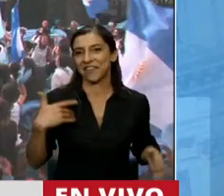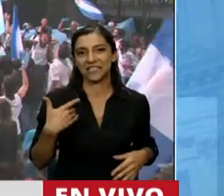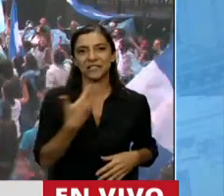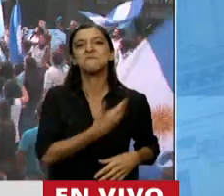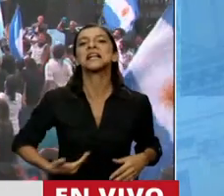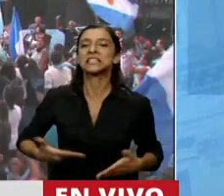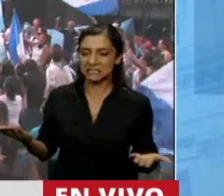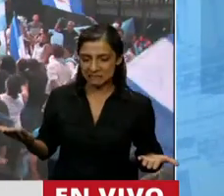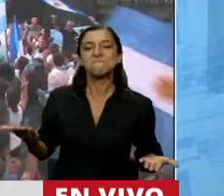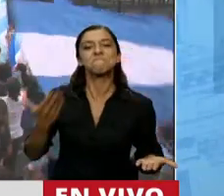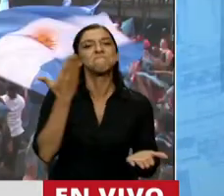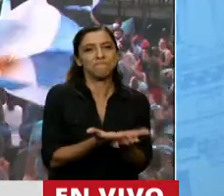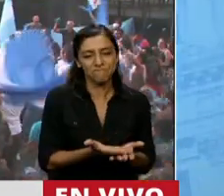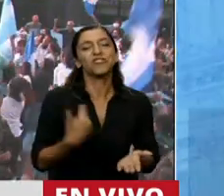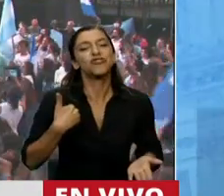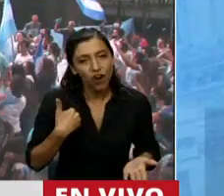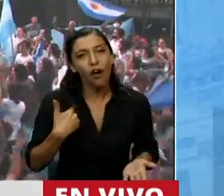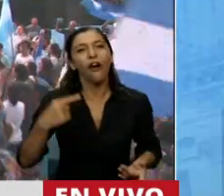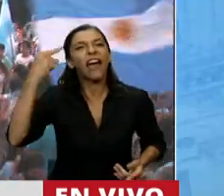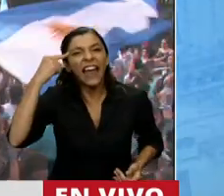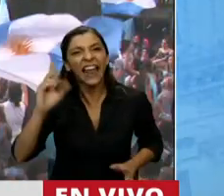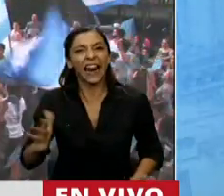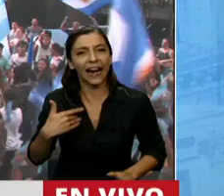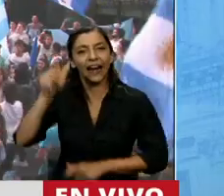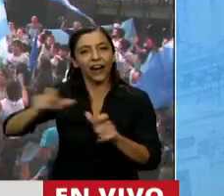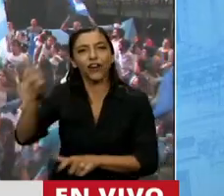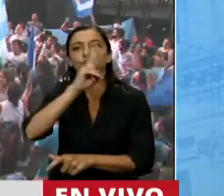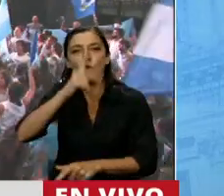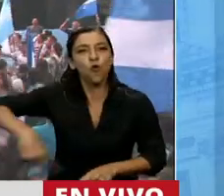la fuerza transformadora, diputada, de las mujeres, y creo